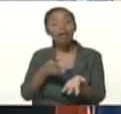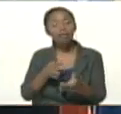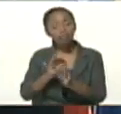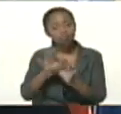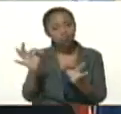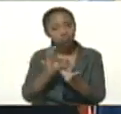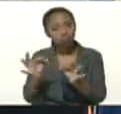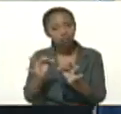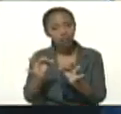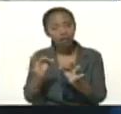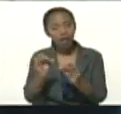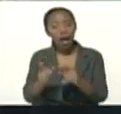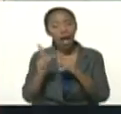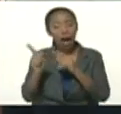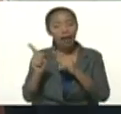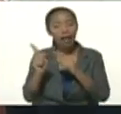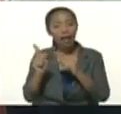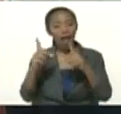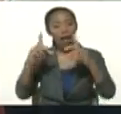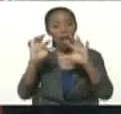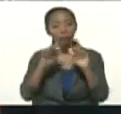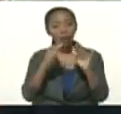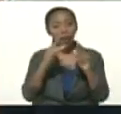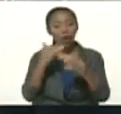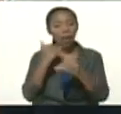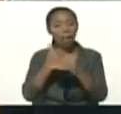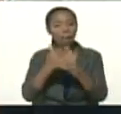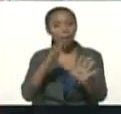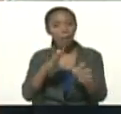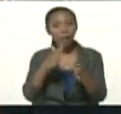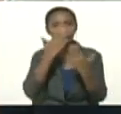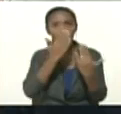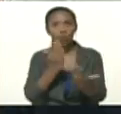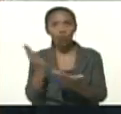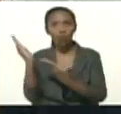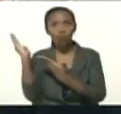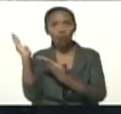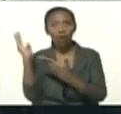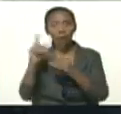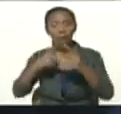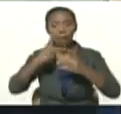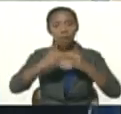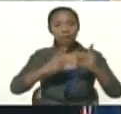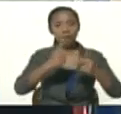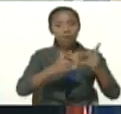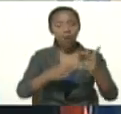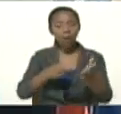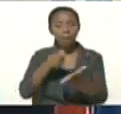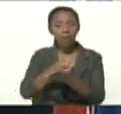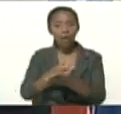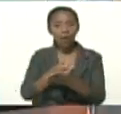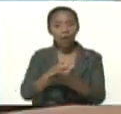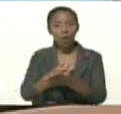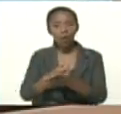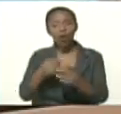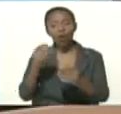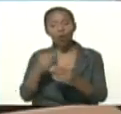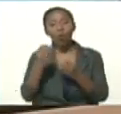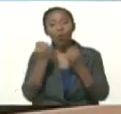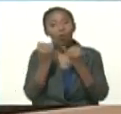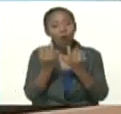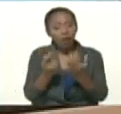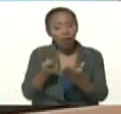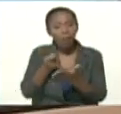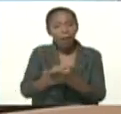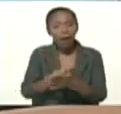lógicamente en la pantalla cómo se está procesando el pago y a través del monto y el correo de la persona,